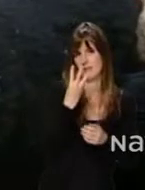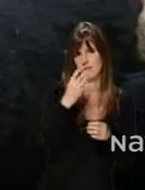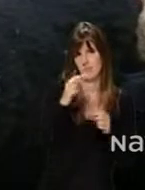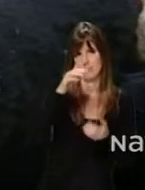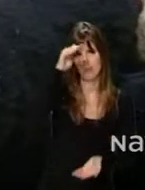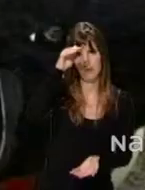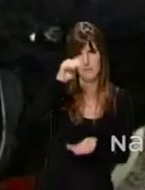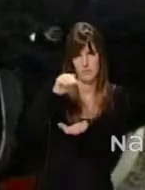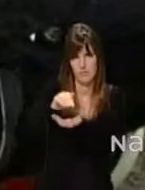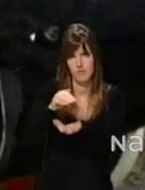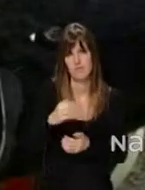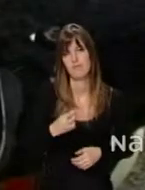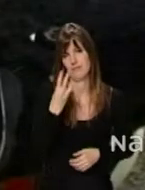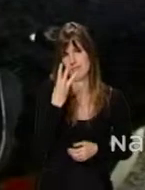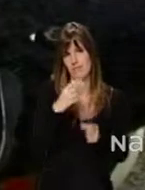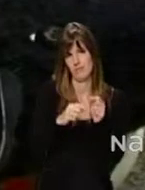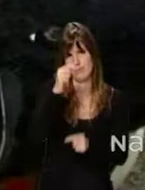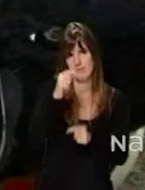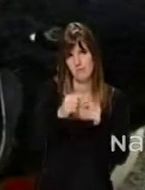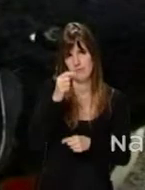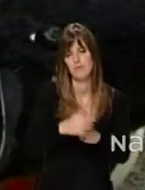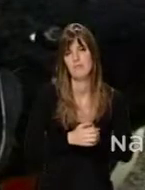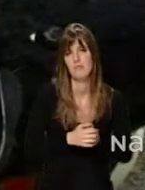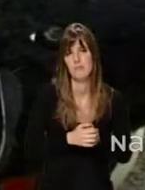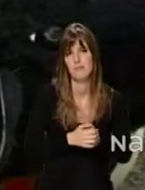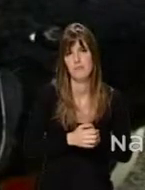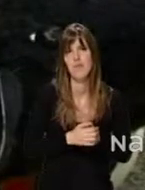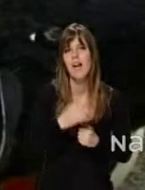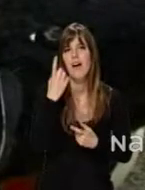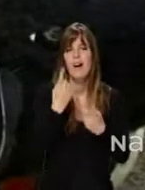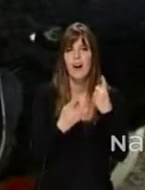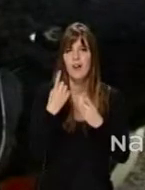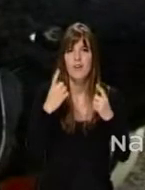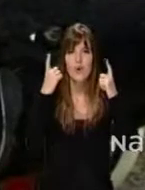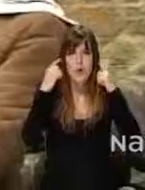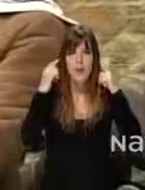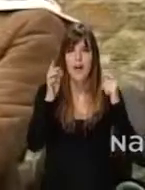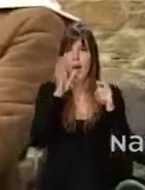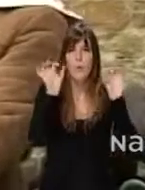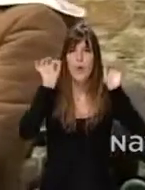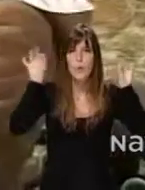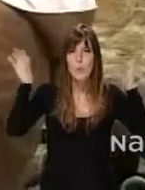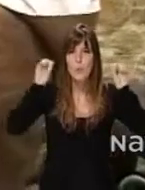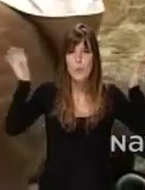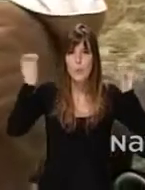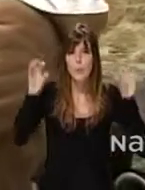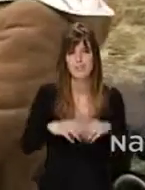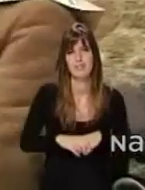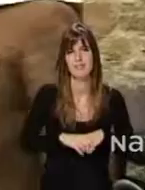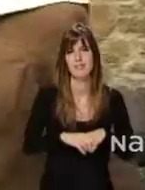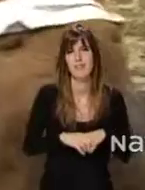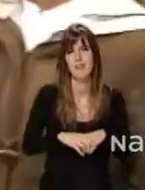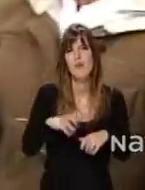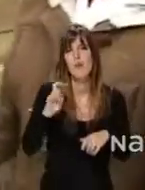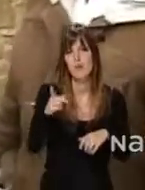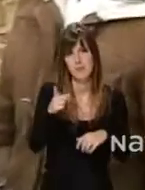grande. Y de agua, claro. Aquellos echan agua por las orejas y estos grandes también. A ver,